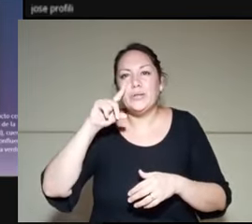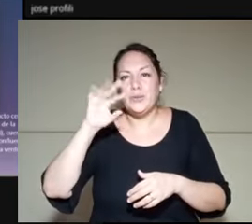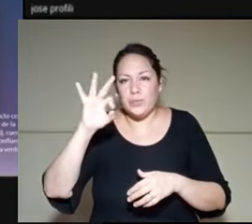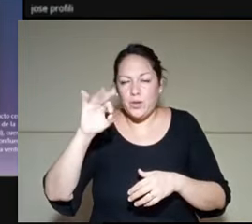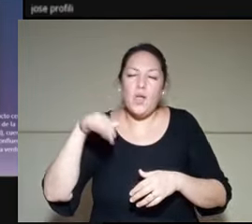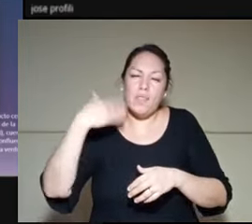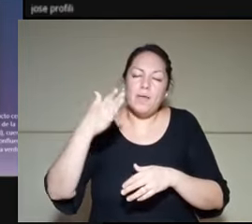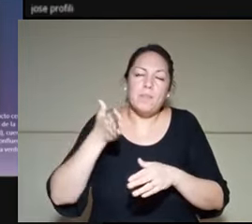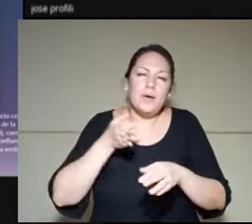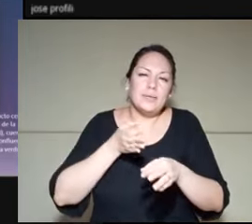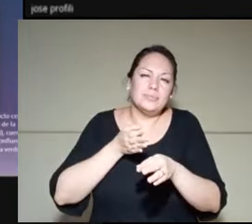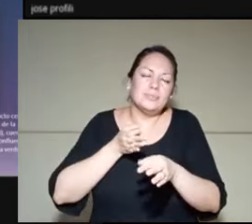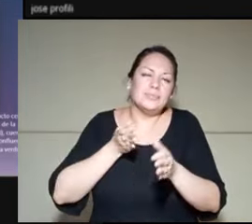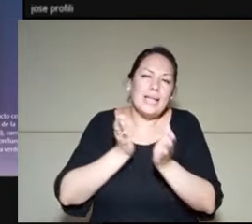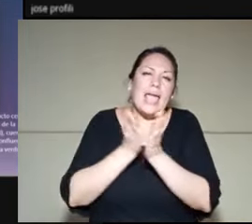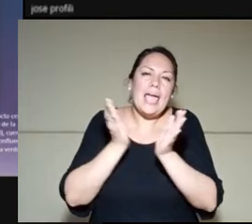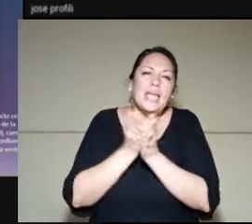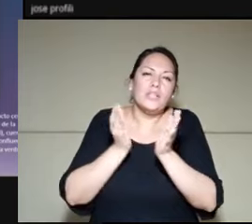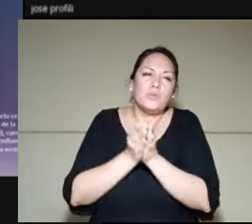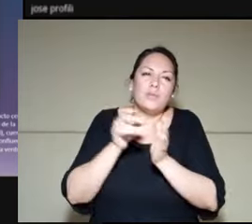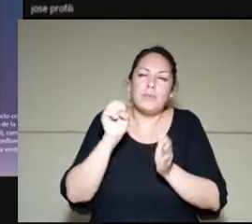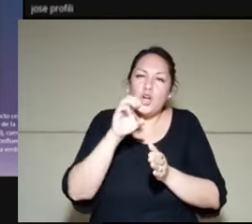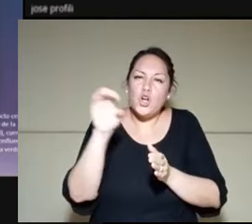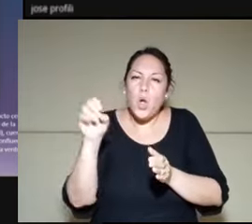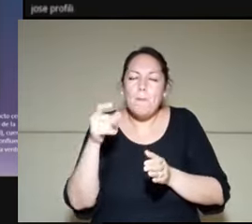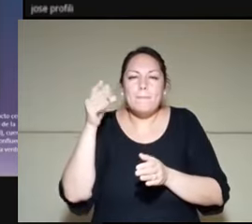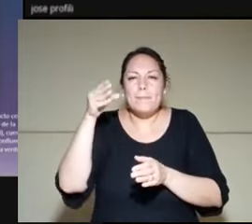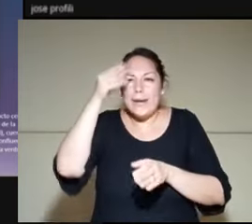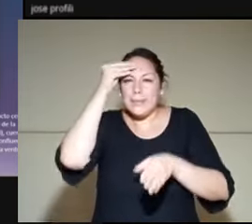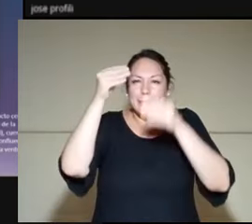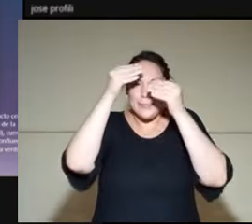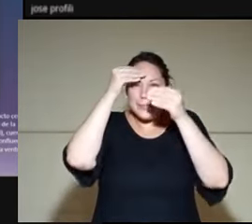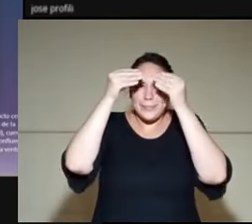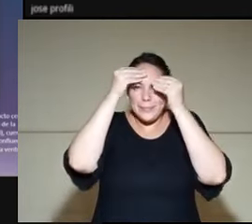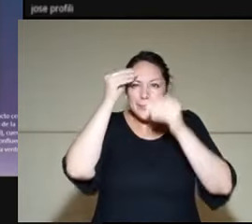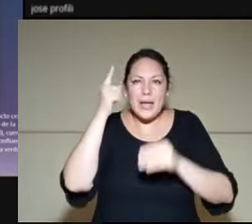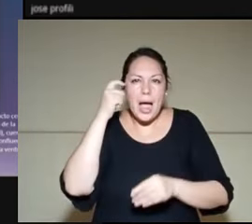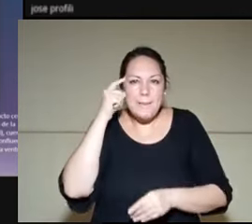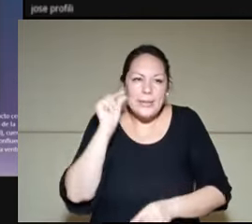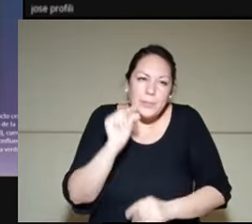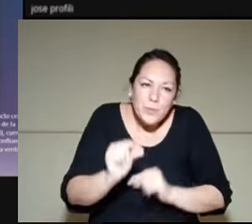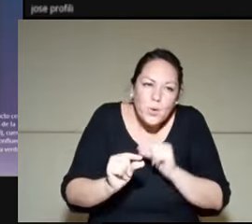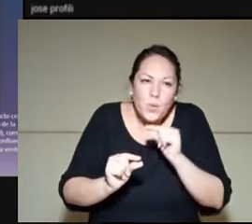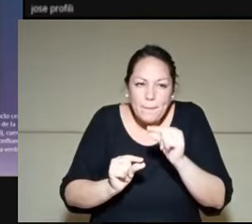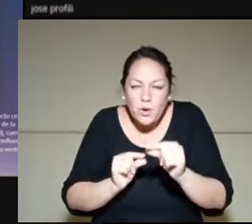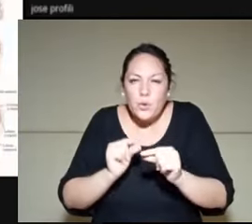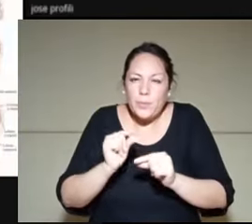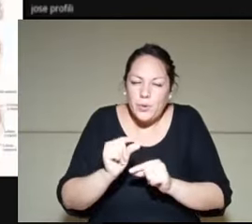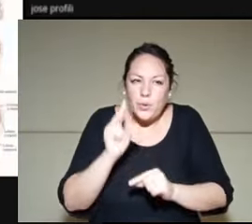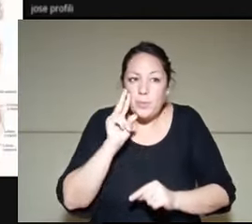guía de sistema ventricular. Pero para que ya les vaya sonando todo esto del sistema ventricular.